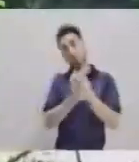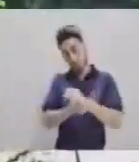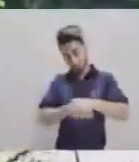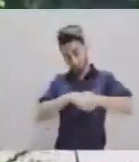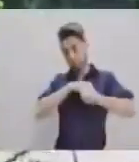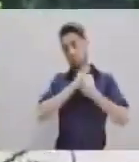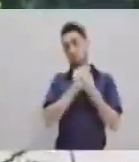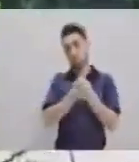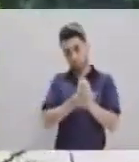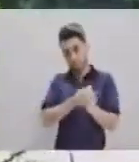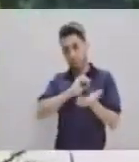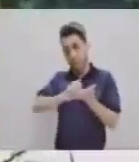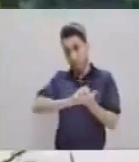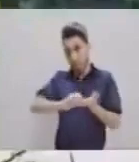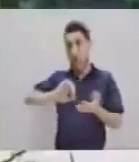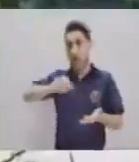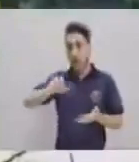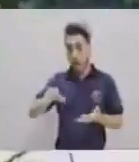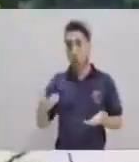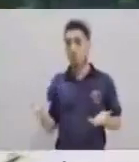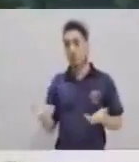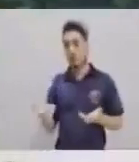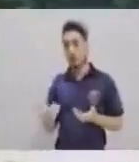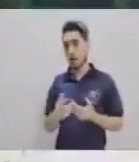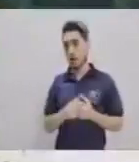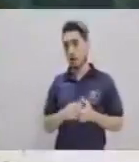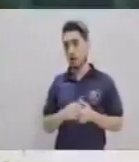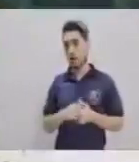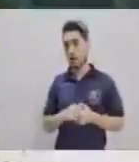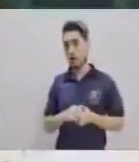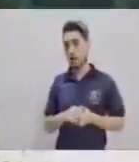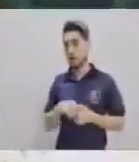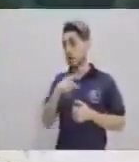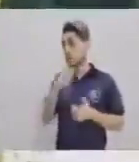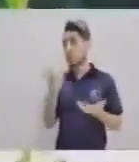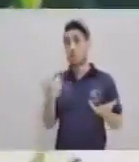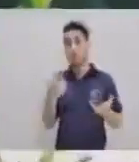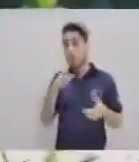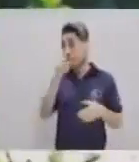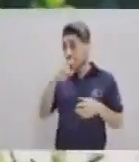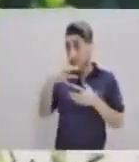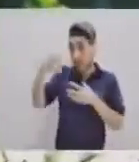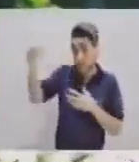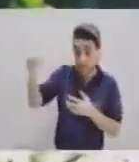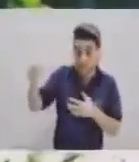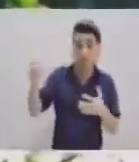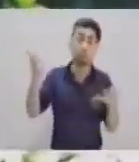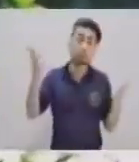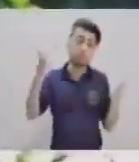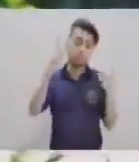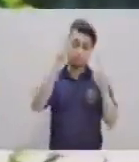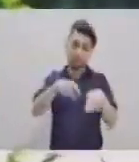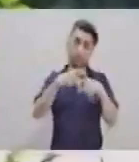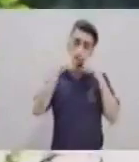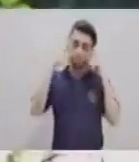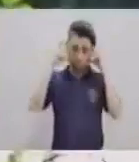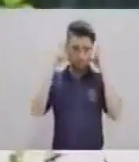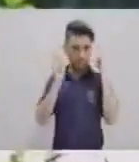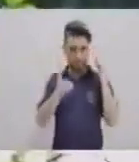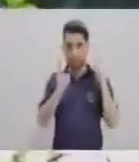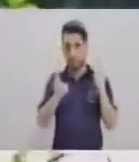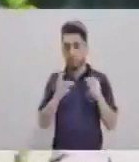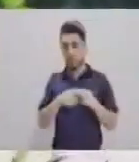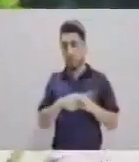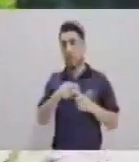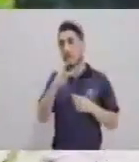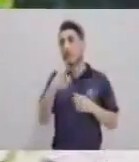manos constantemente con agua y jabón. Si por algún motivo usted tiene que salir, use su mascarilla.